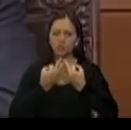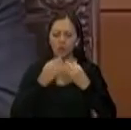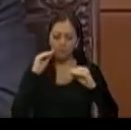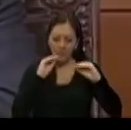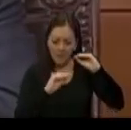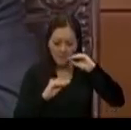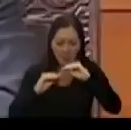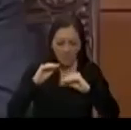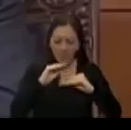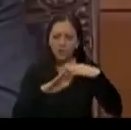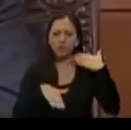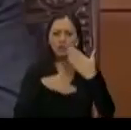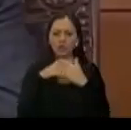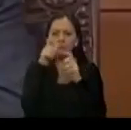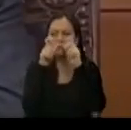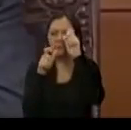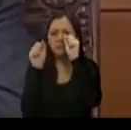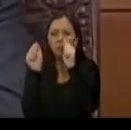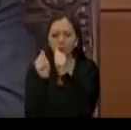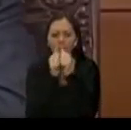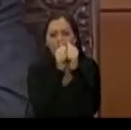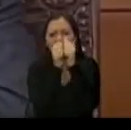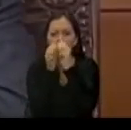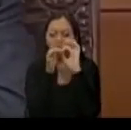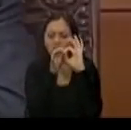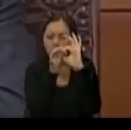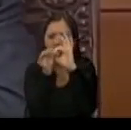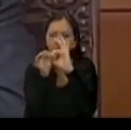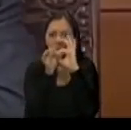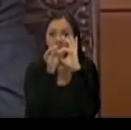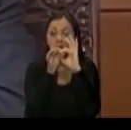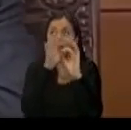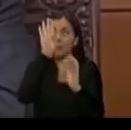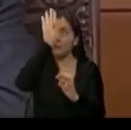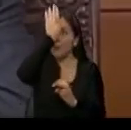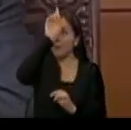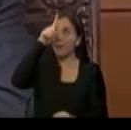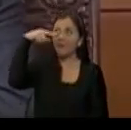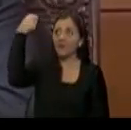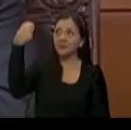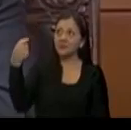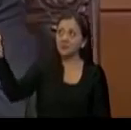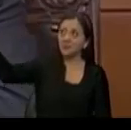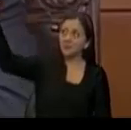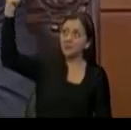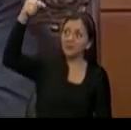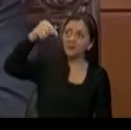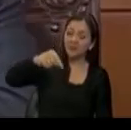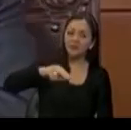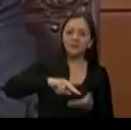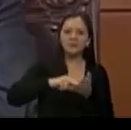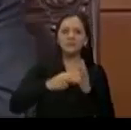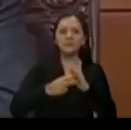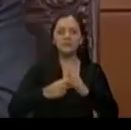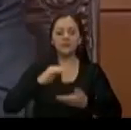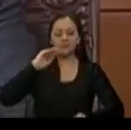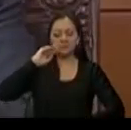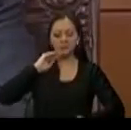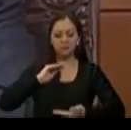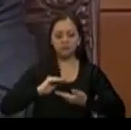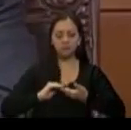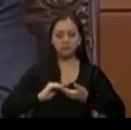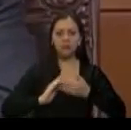vez con mayor felicidad. La visita del Papa es, por supuesto, en esa medida un aliciente enorme para nuestra